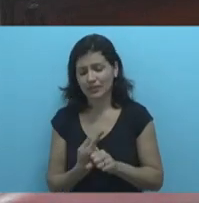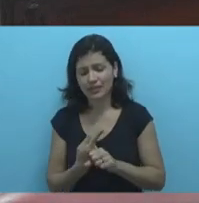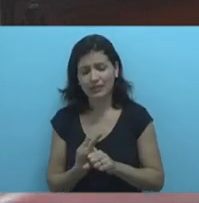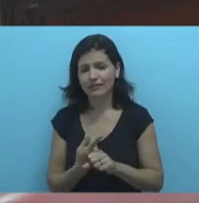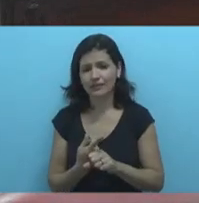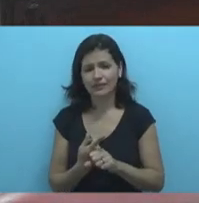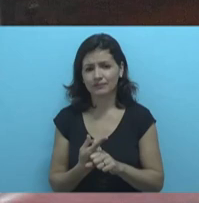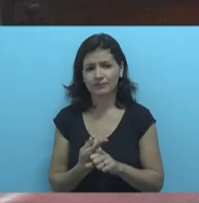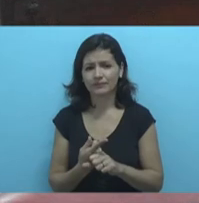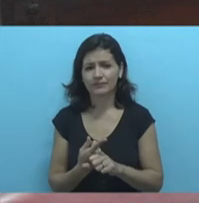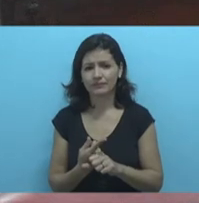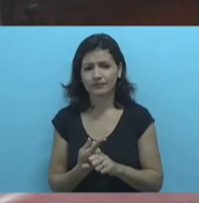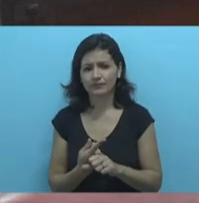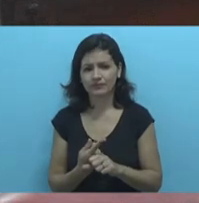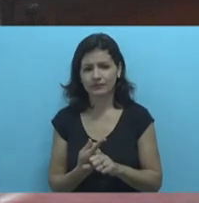ocupar,